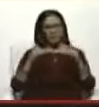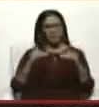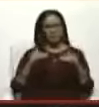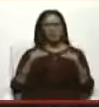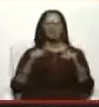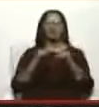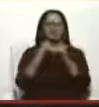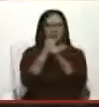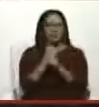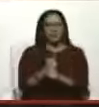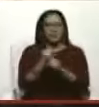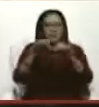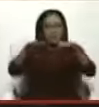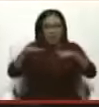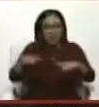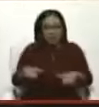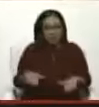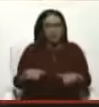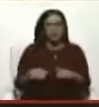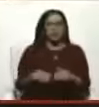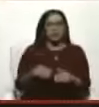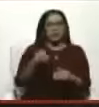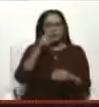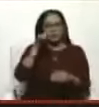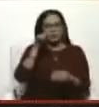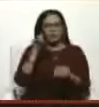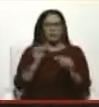que sigan bajando y el monitoreo permanente.